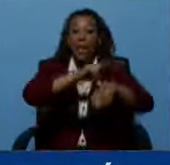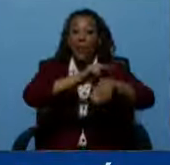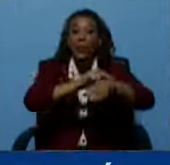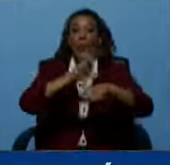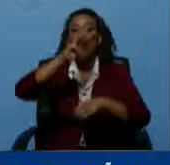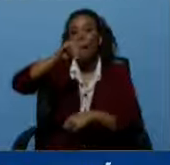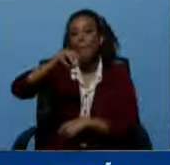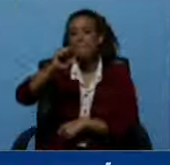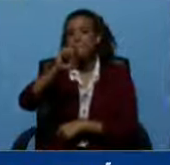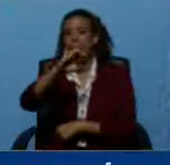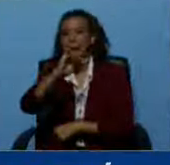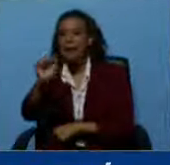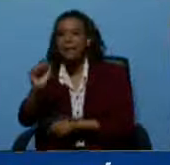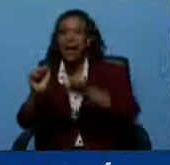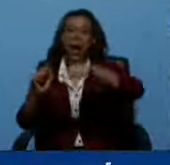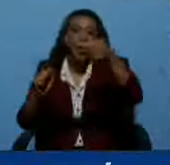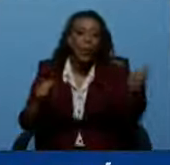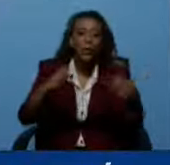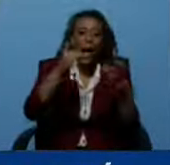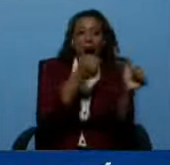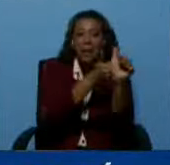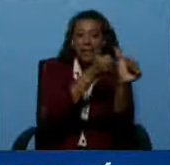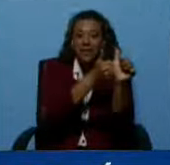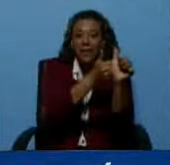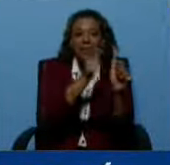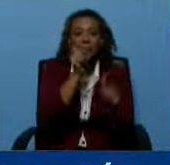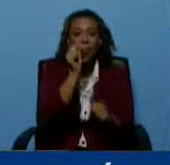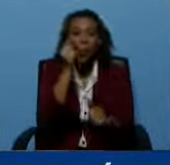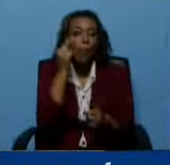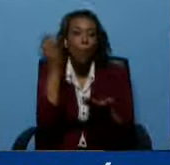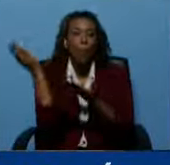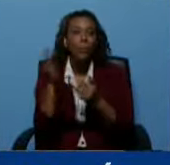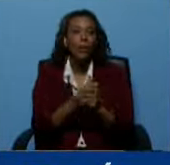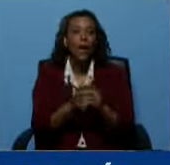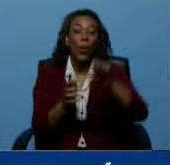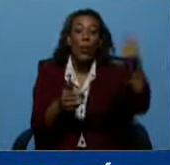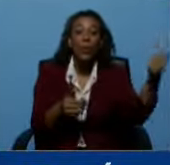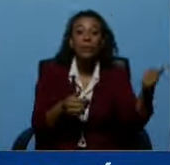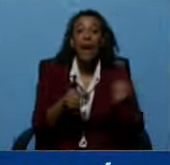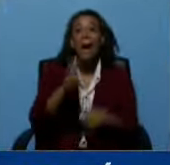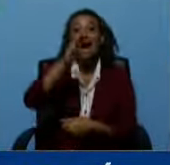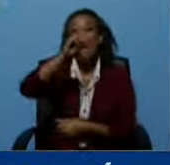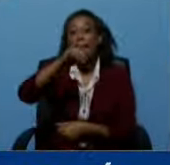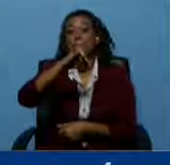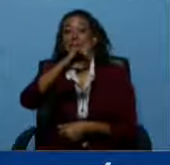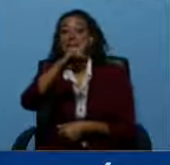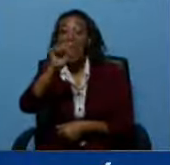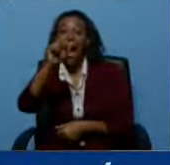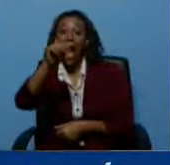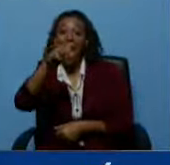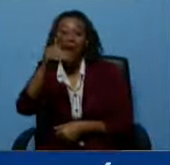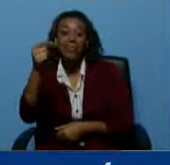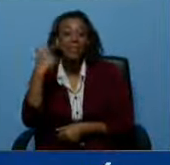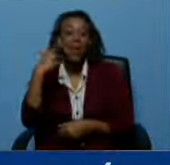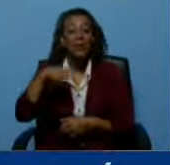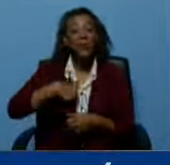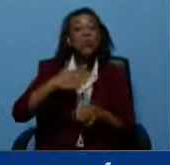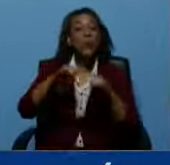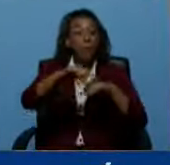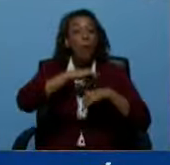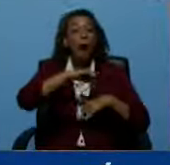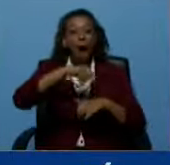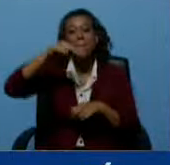María, tenemos al asistente. ¿Cómo estás tú? Sí. Miranda Valentina. Yo tengo una nieta que se llama